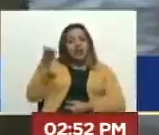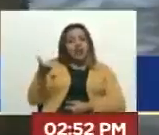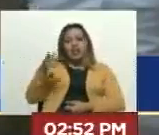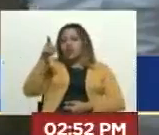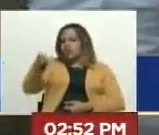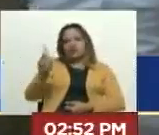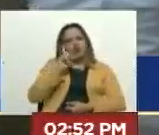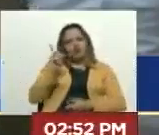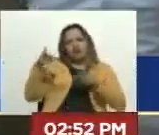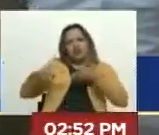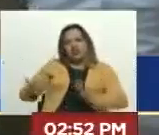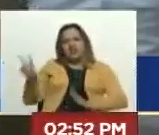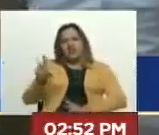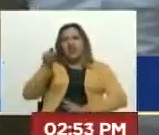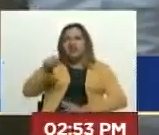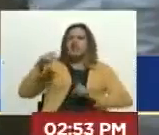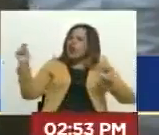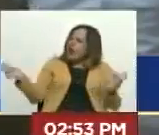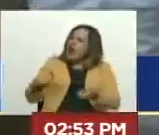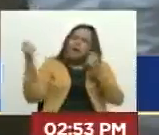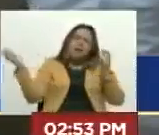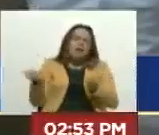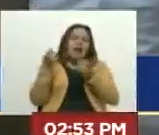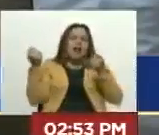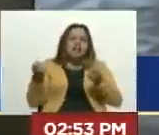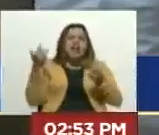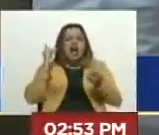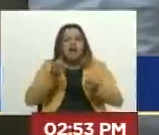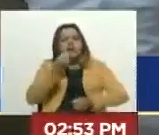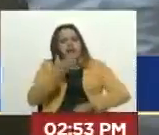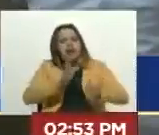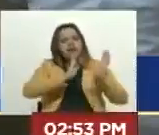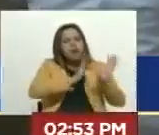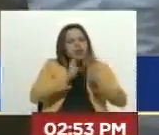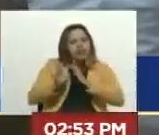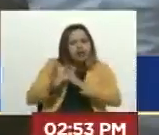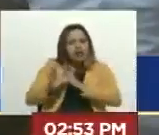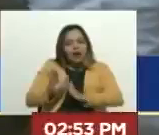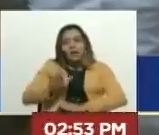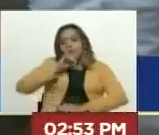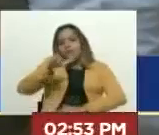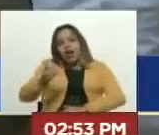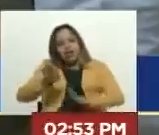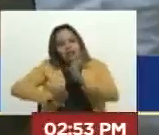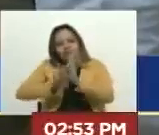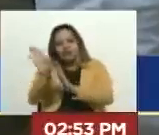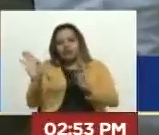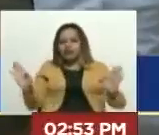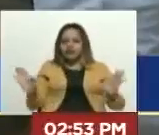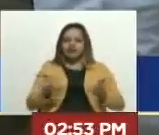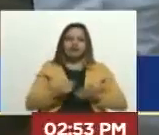extranjero. Es una campaña bien planificada, repito, bien planificada, mal ejecutada.